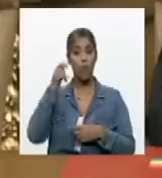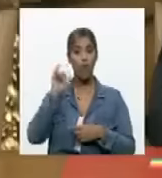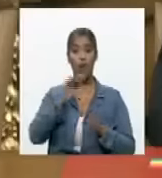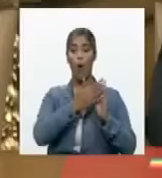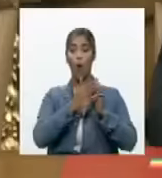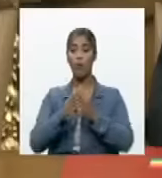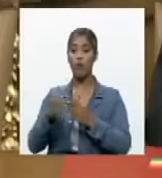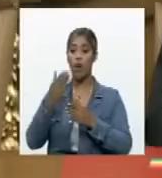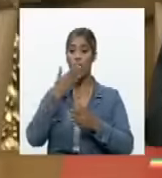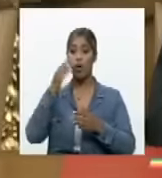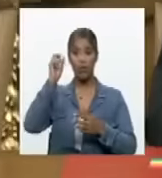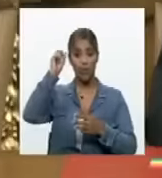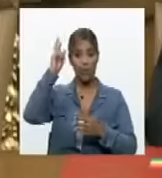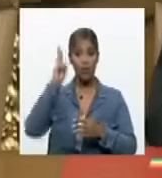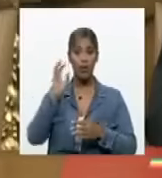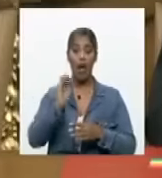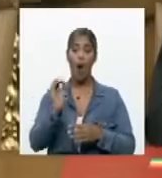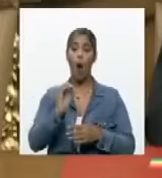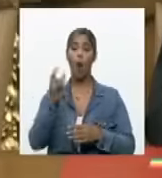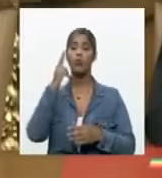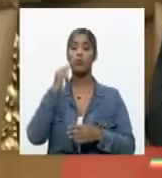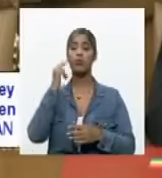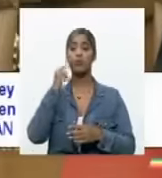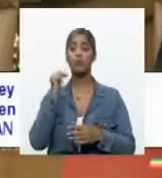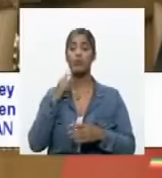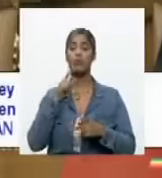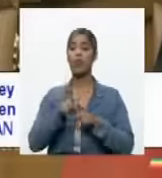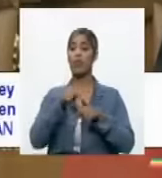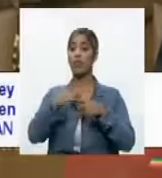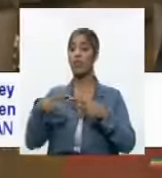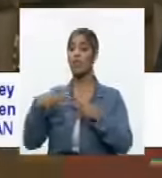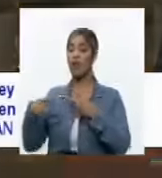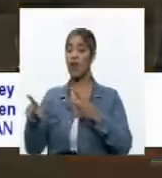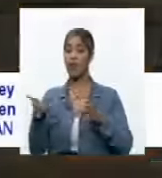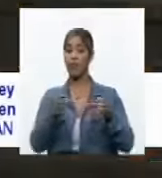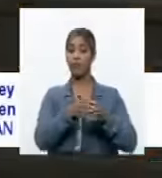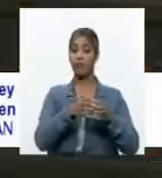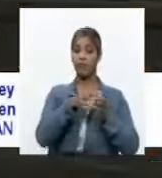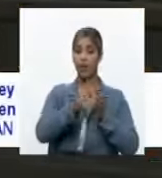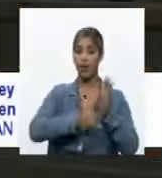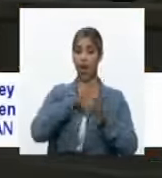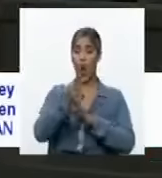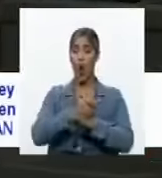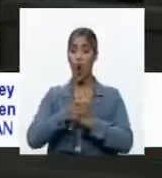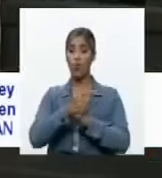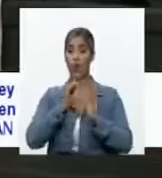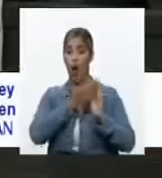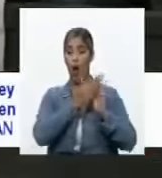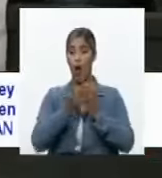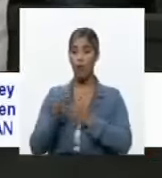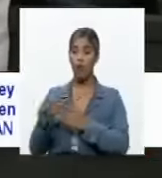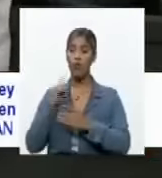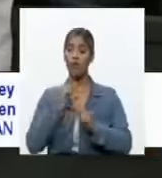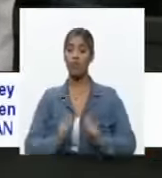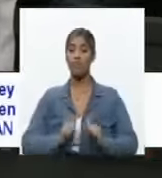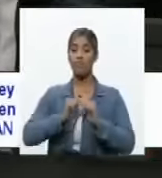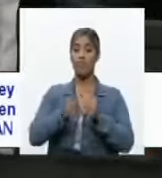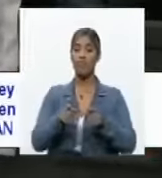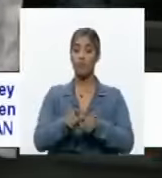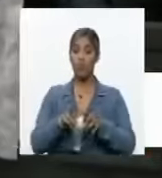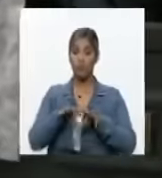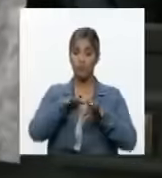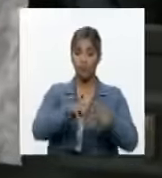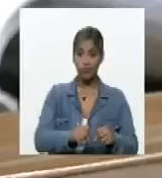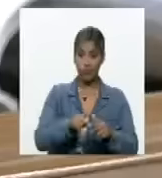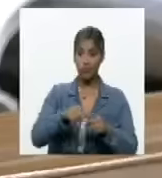comunidades indígenas o afrodescendientes, las distintas instancias del gobierno de la comuna se instalarán tomando en